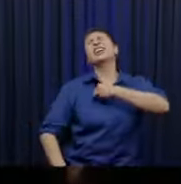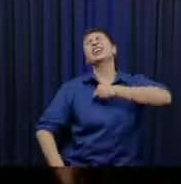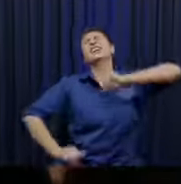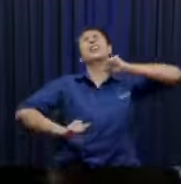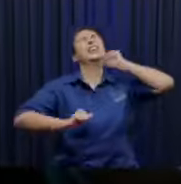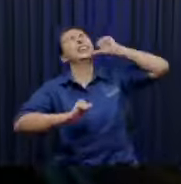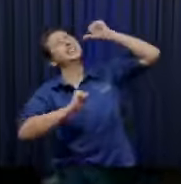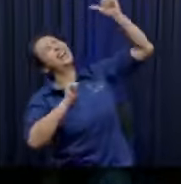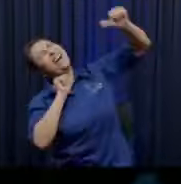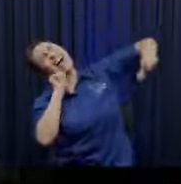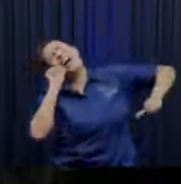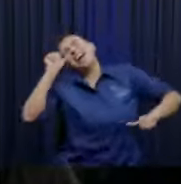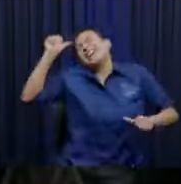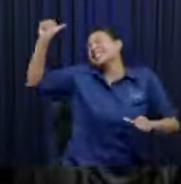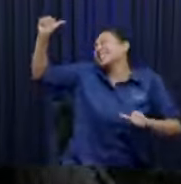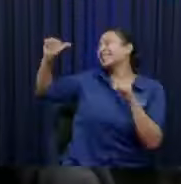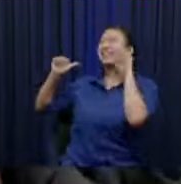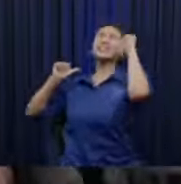gritar.